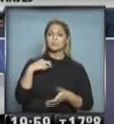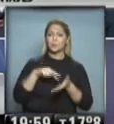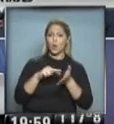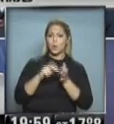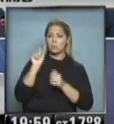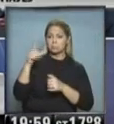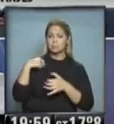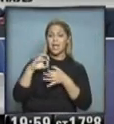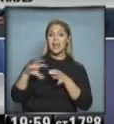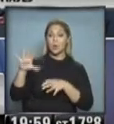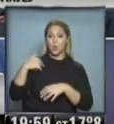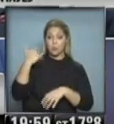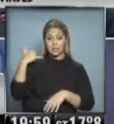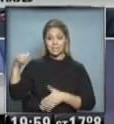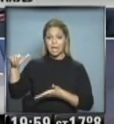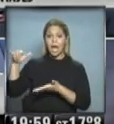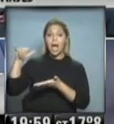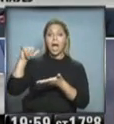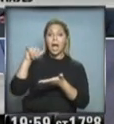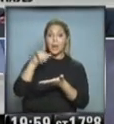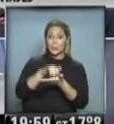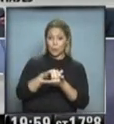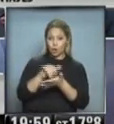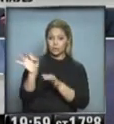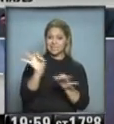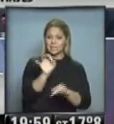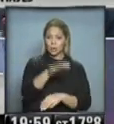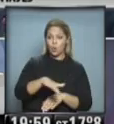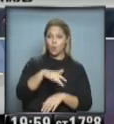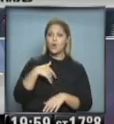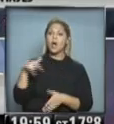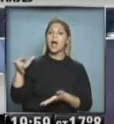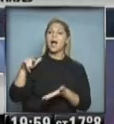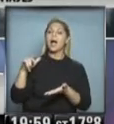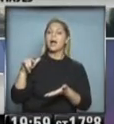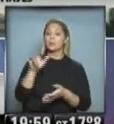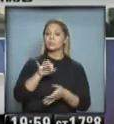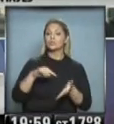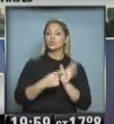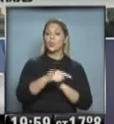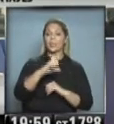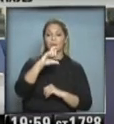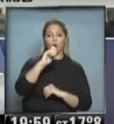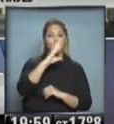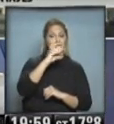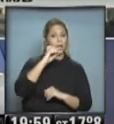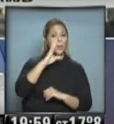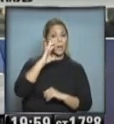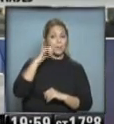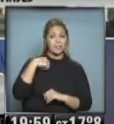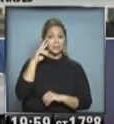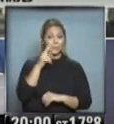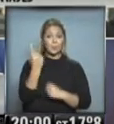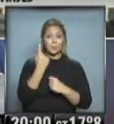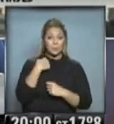Europa. Allí el avión presidencial que acaba de llegar al aeropuerto de la ciudad de Cochabamba. Se ven las